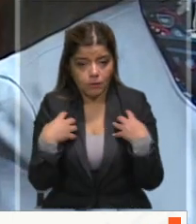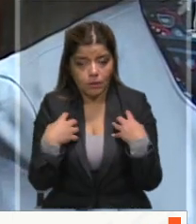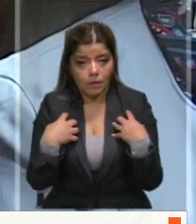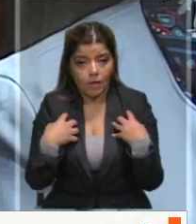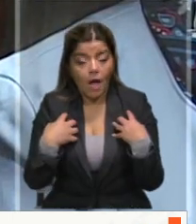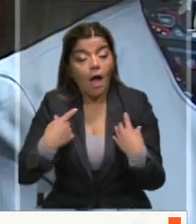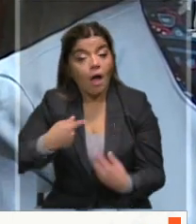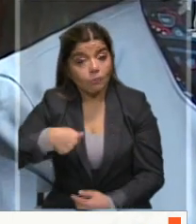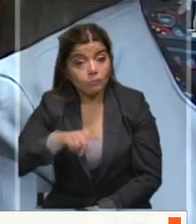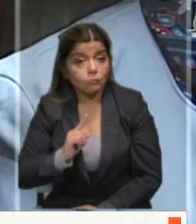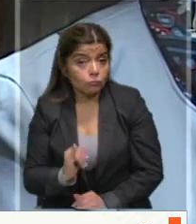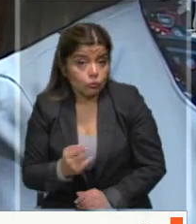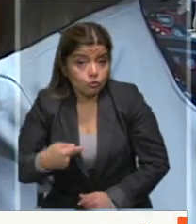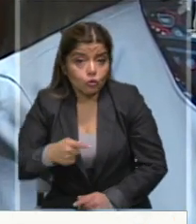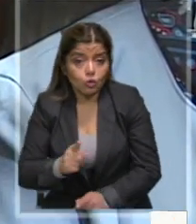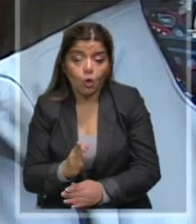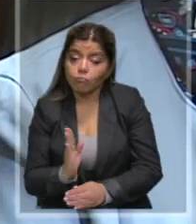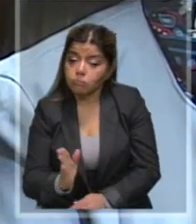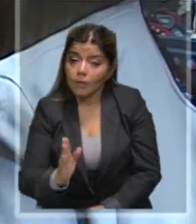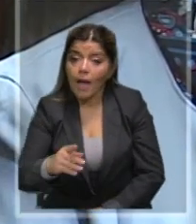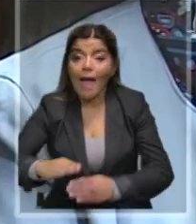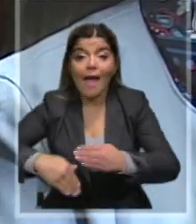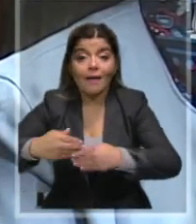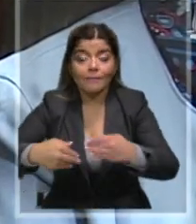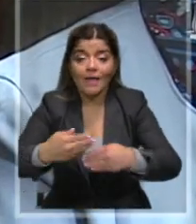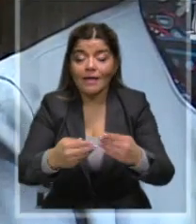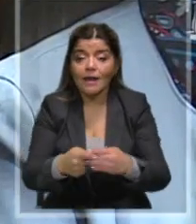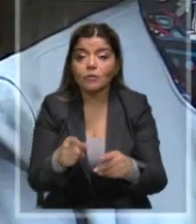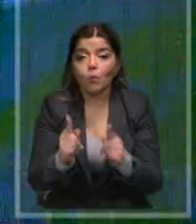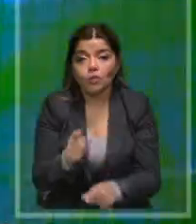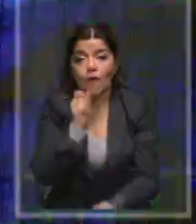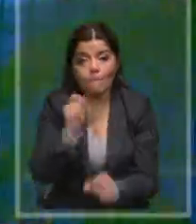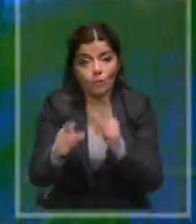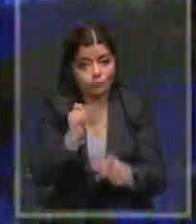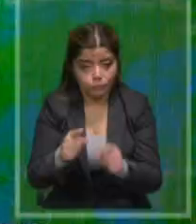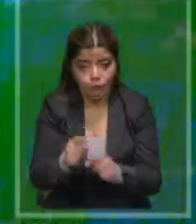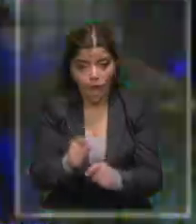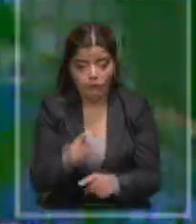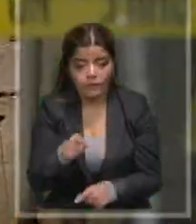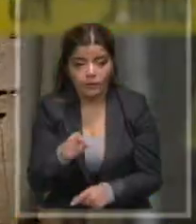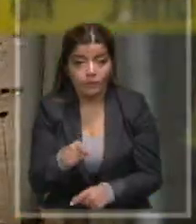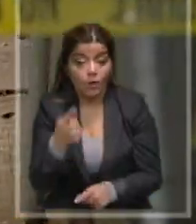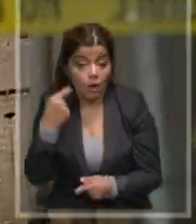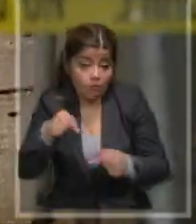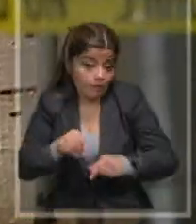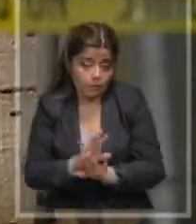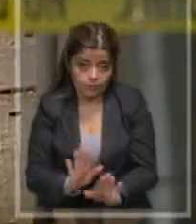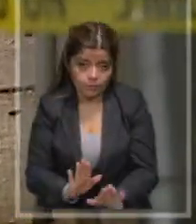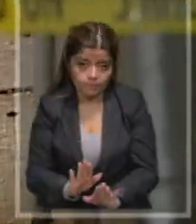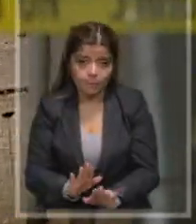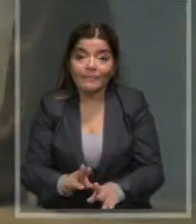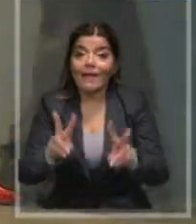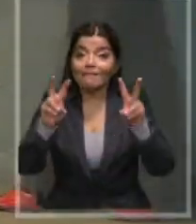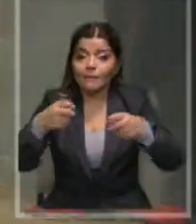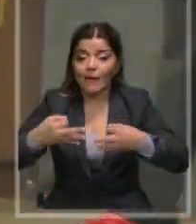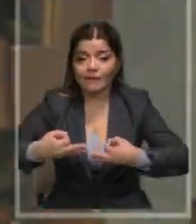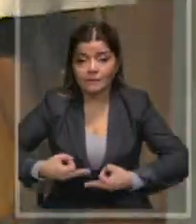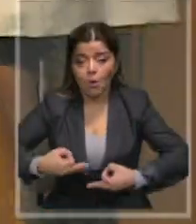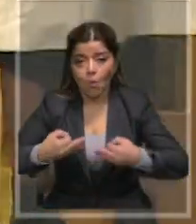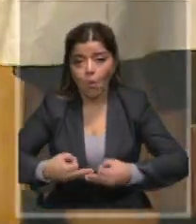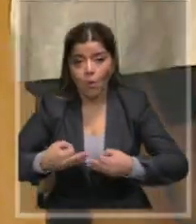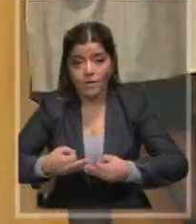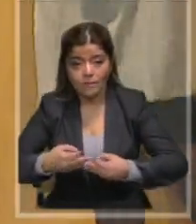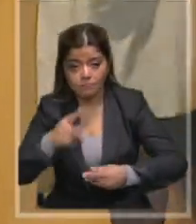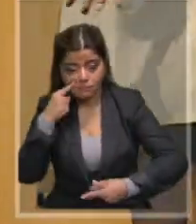podría venir una acusación en los meses venideros Pero eso no es algo que hoy día está en la mesa tema de seguridad que se toma el debate político y que llevará